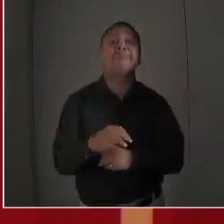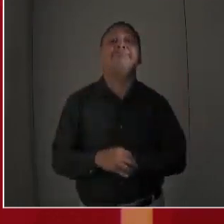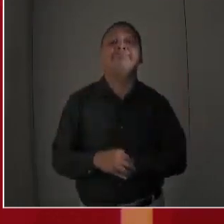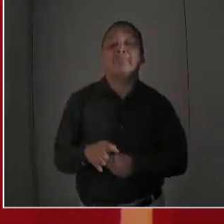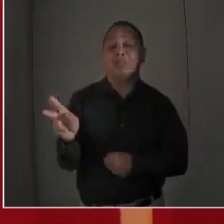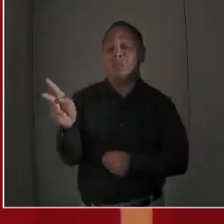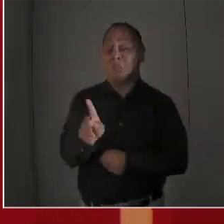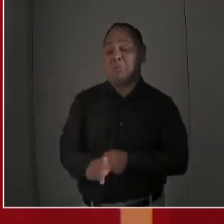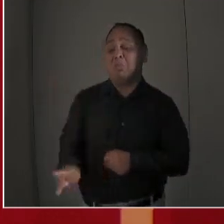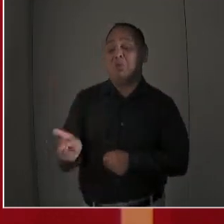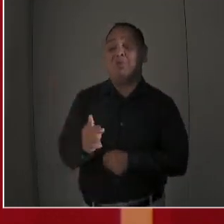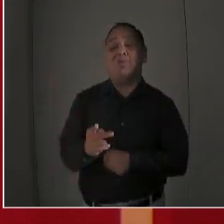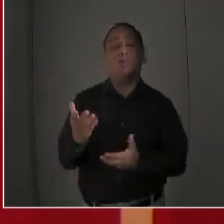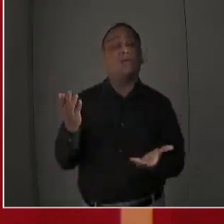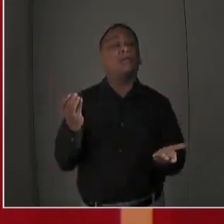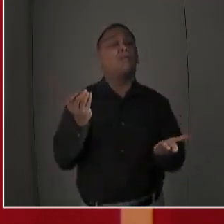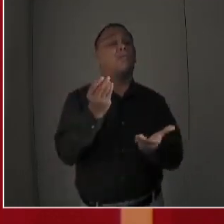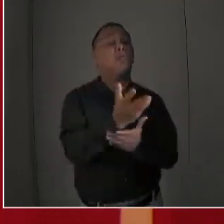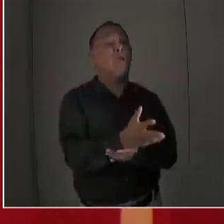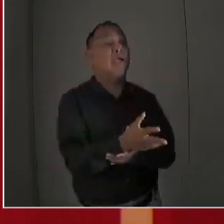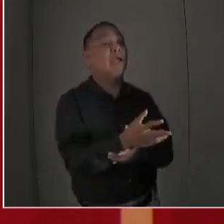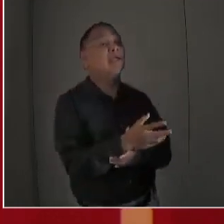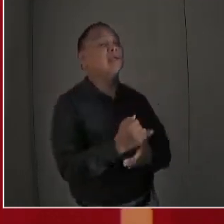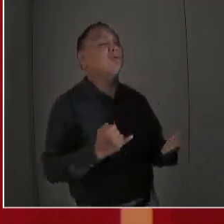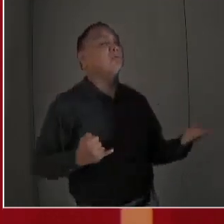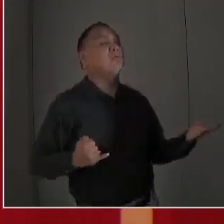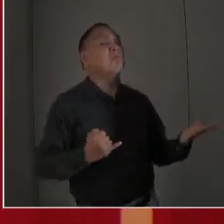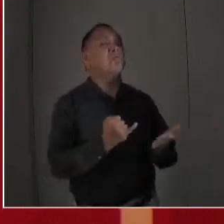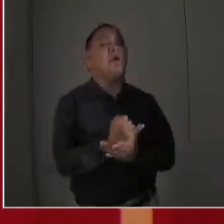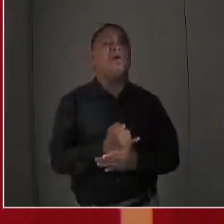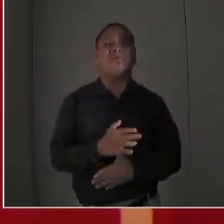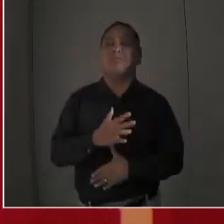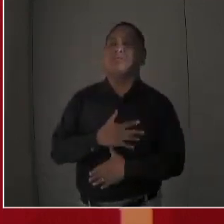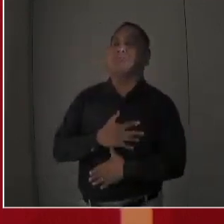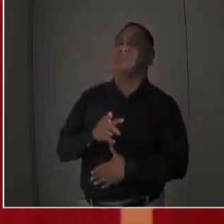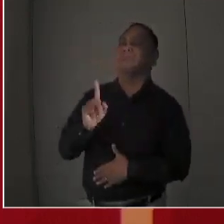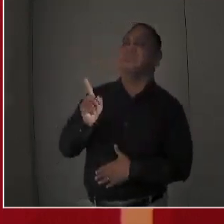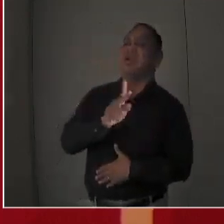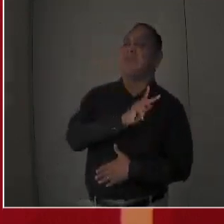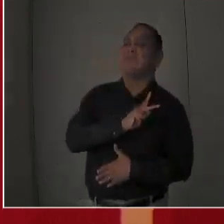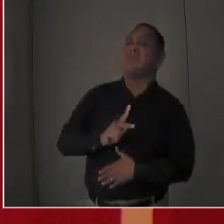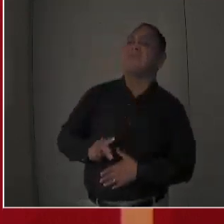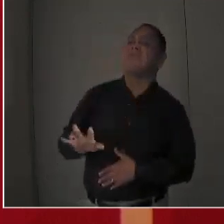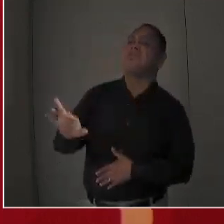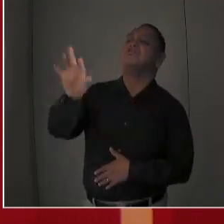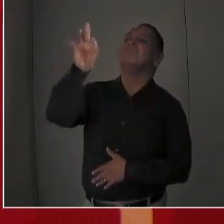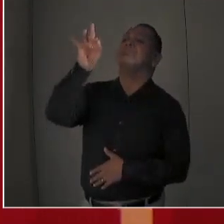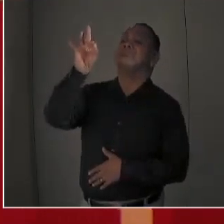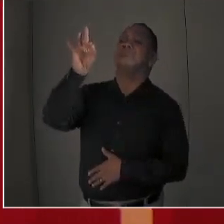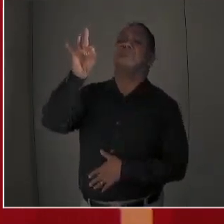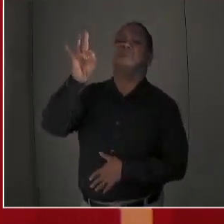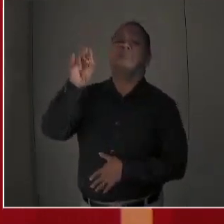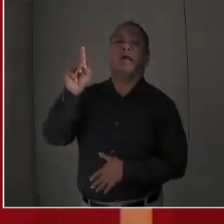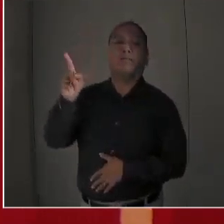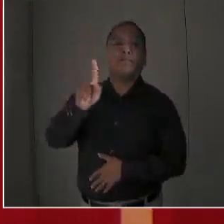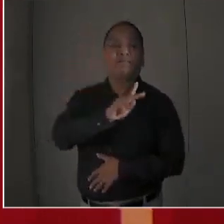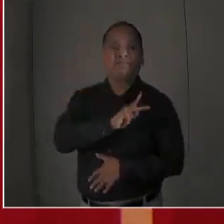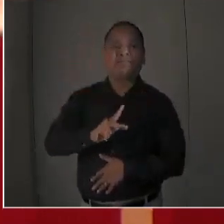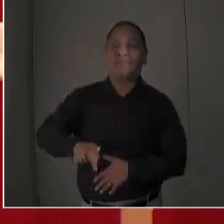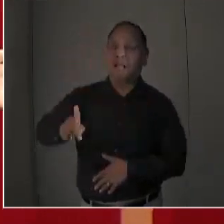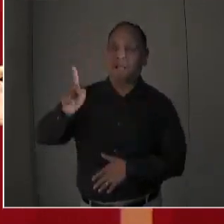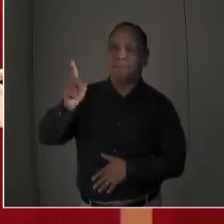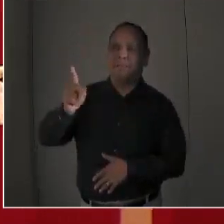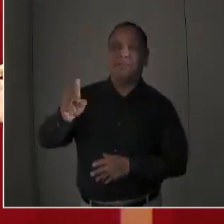pueda salir y decidir, así como decide quién es su presidente, como decide quién es